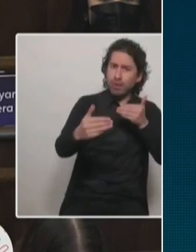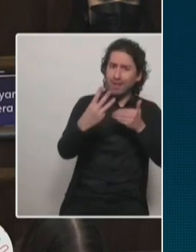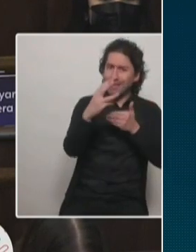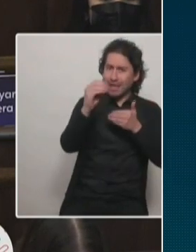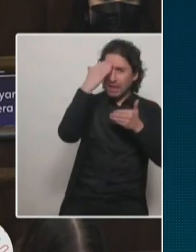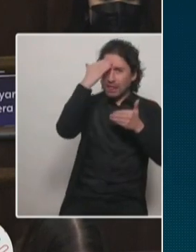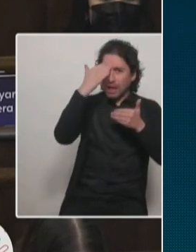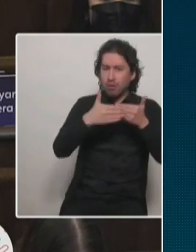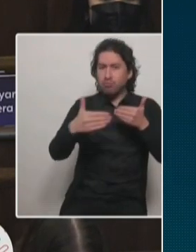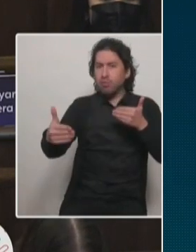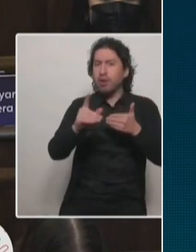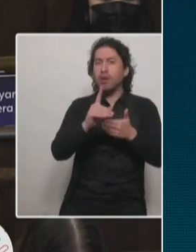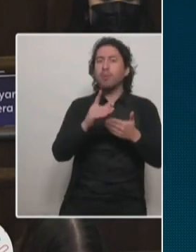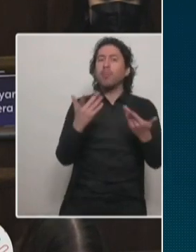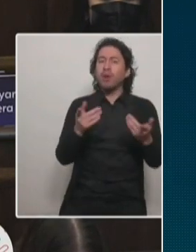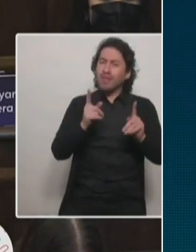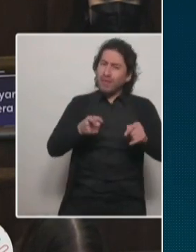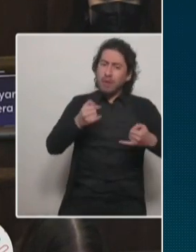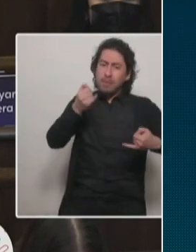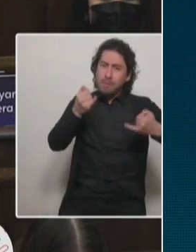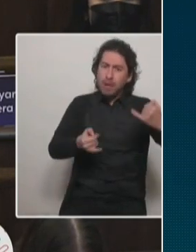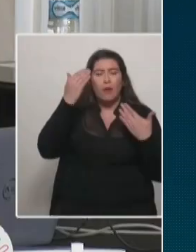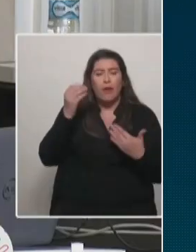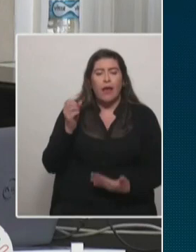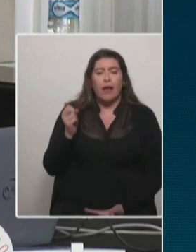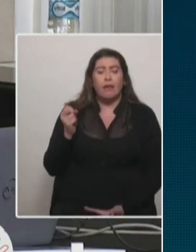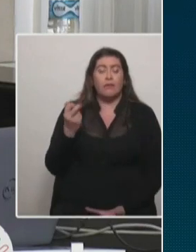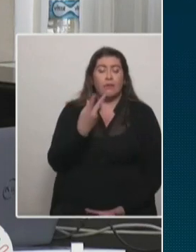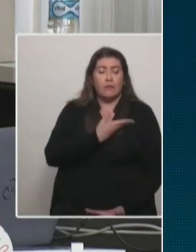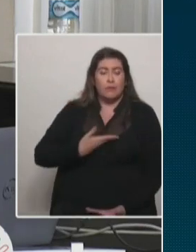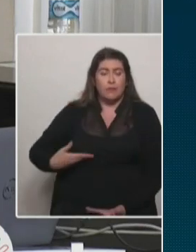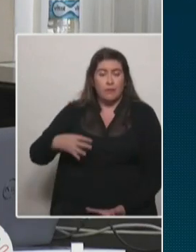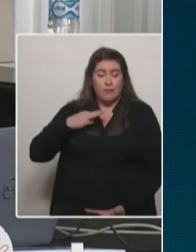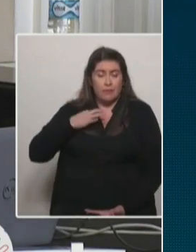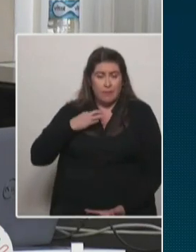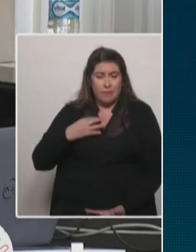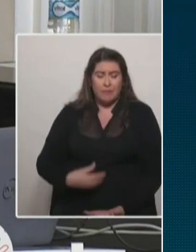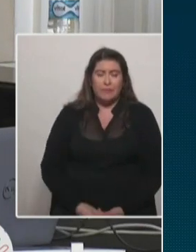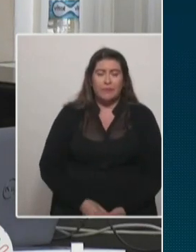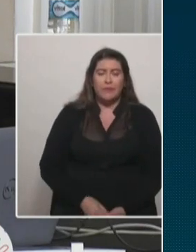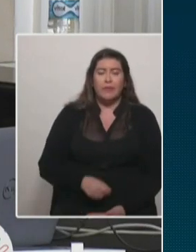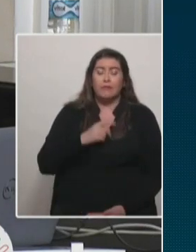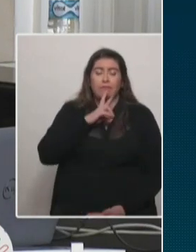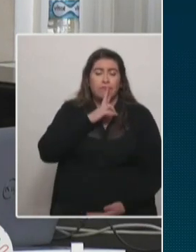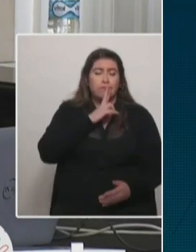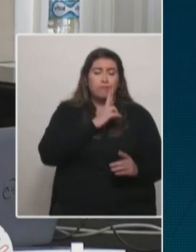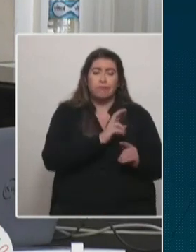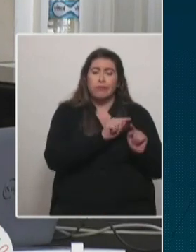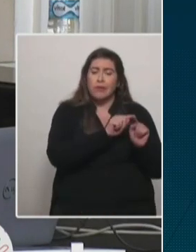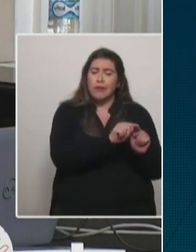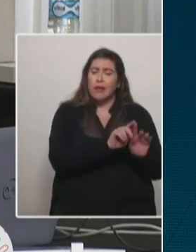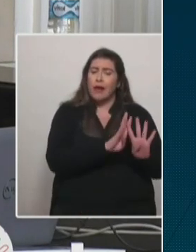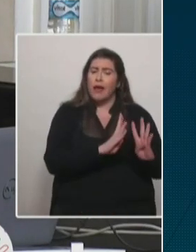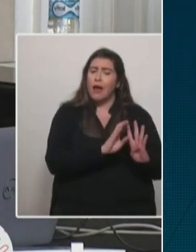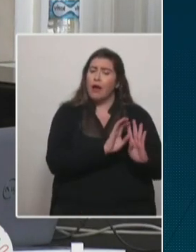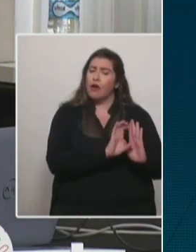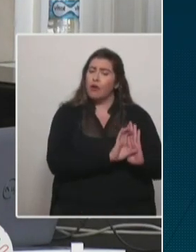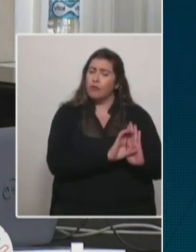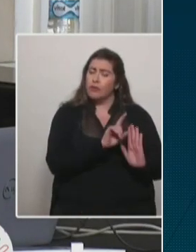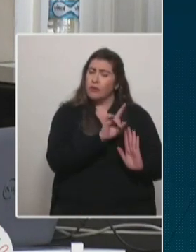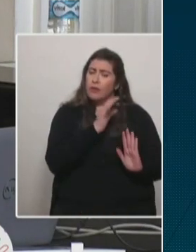tensiones y bueno la verdad que el primer día logramos superar las dificultades que todos vieron y logramos